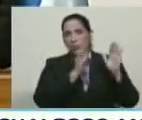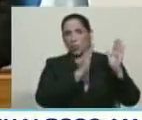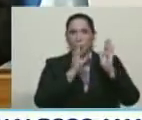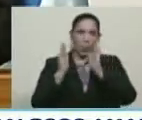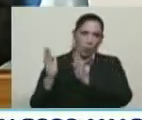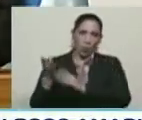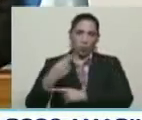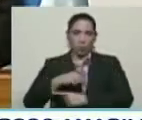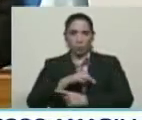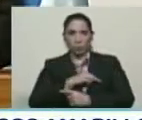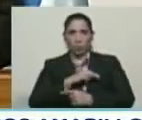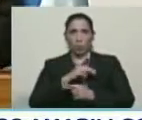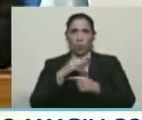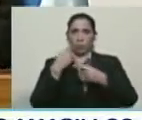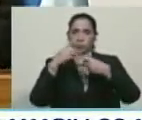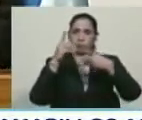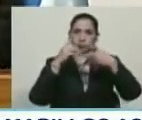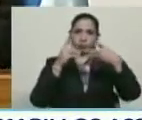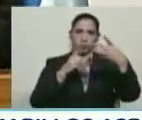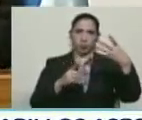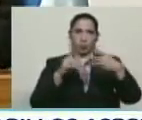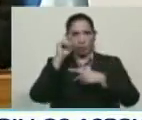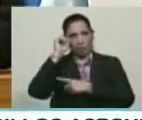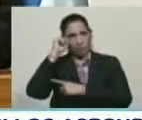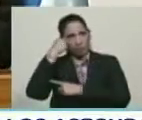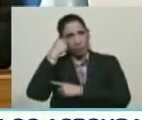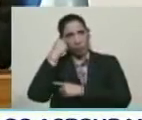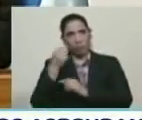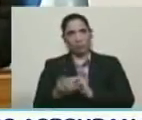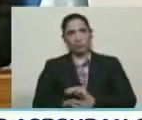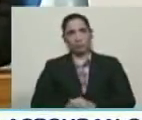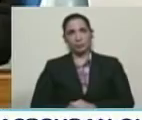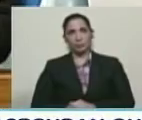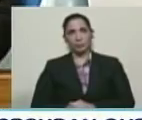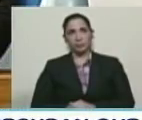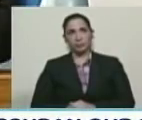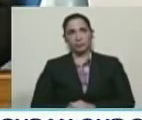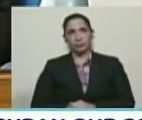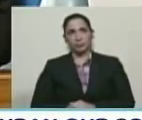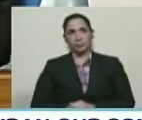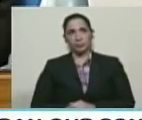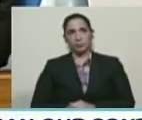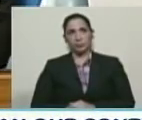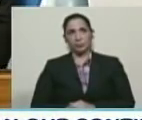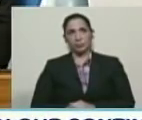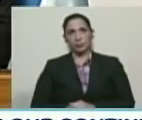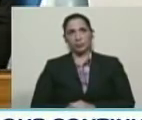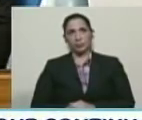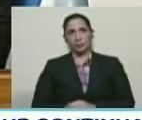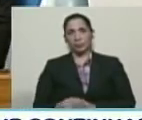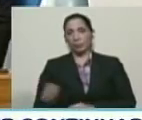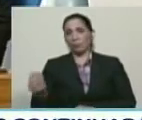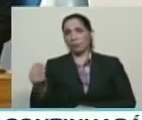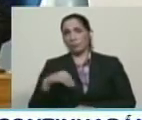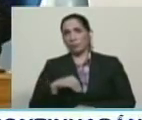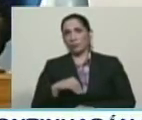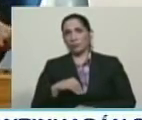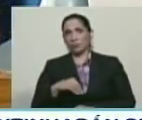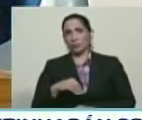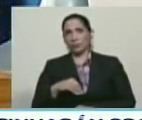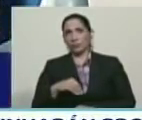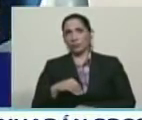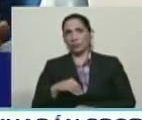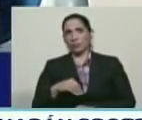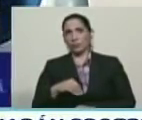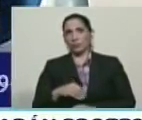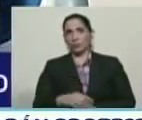describir. Recordemos que el delito de delincuencia organizada tiene entre sus más peores flagelos el de,